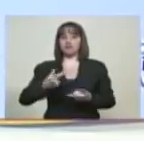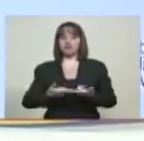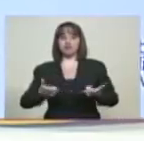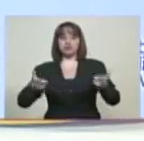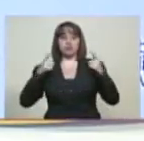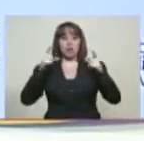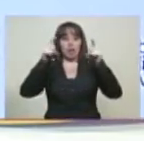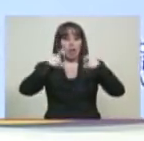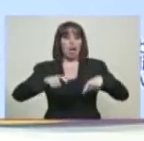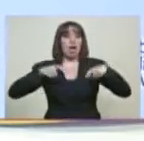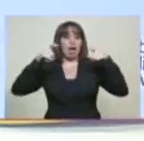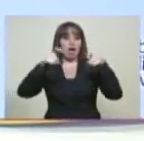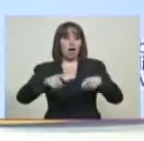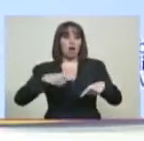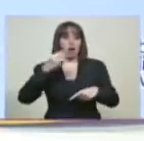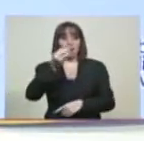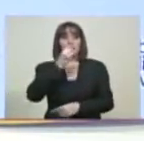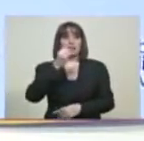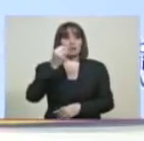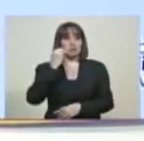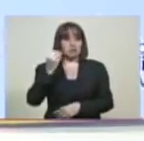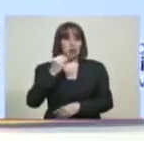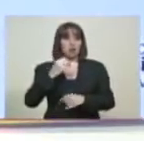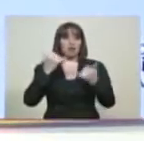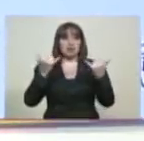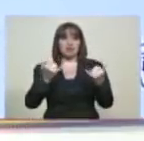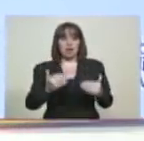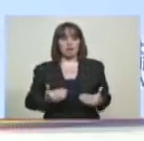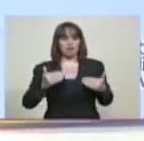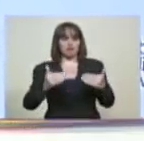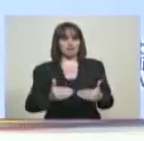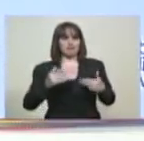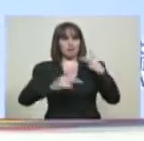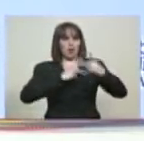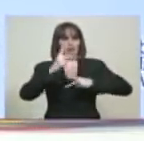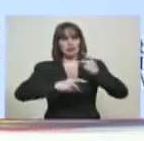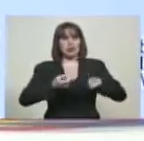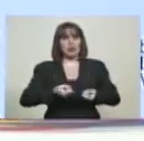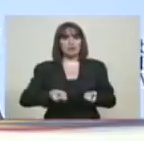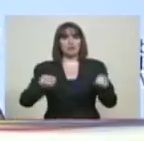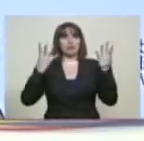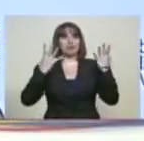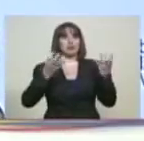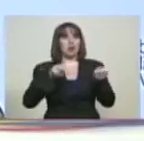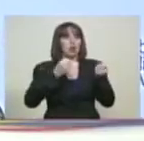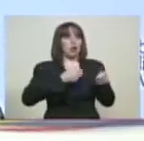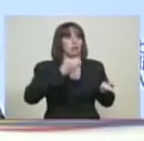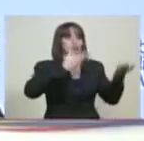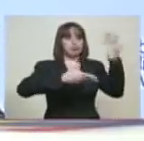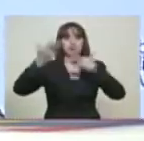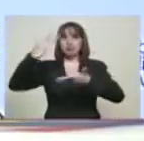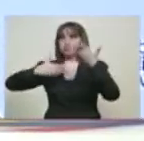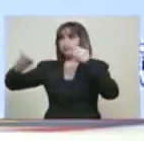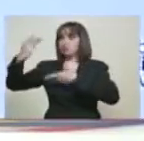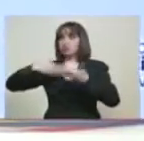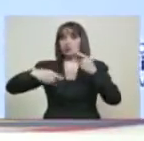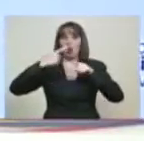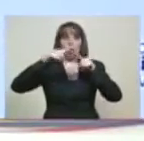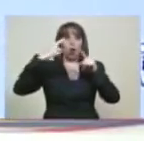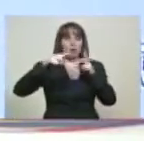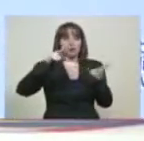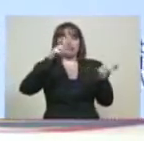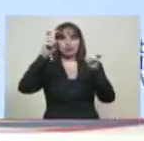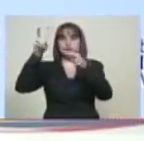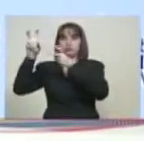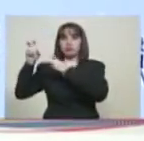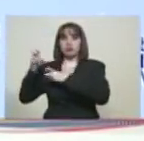y además hay rubros que tienen ya potencialidades para la exportación y generar así nuevas fuentes de riquezas en